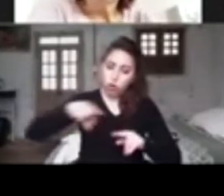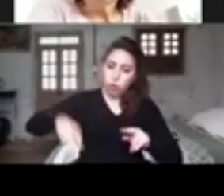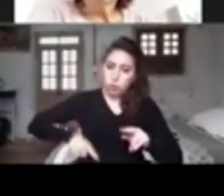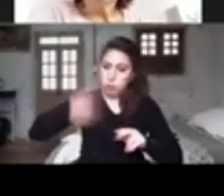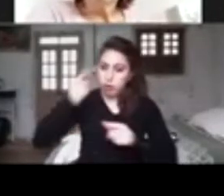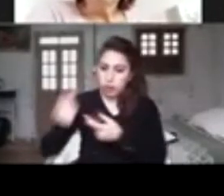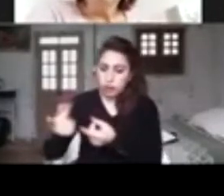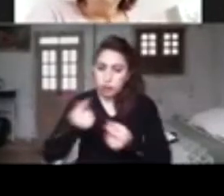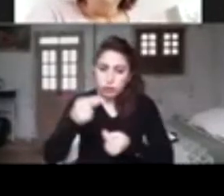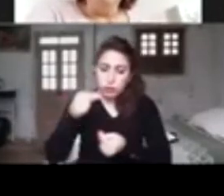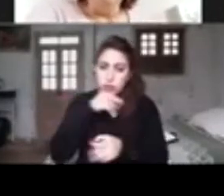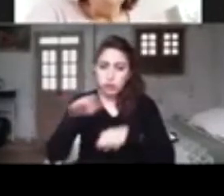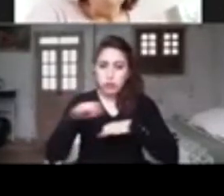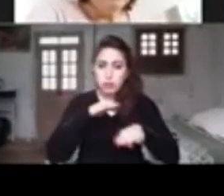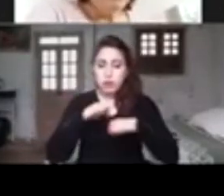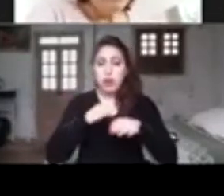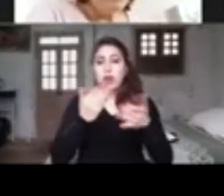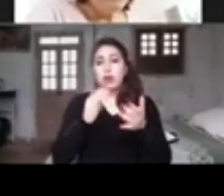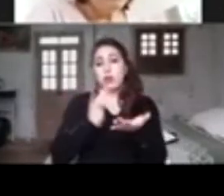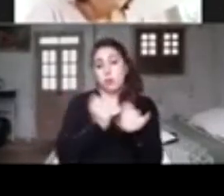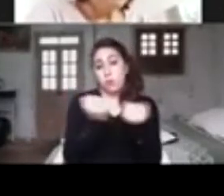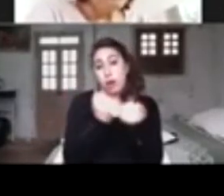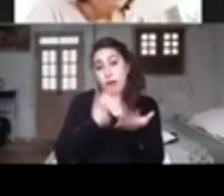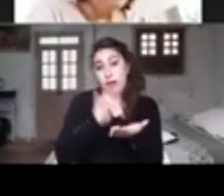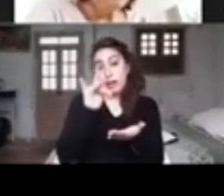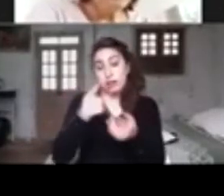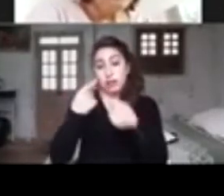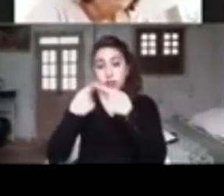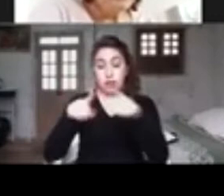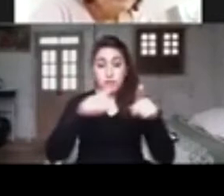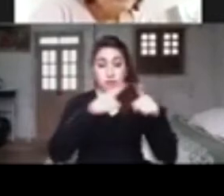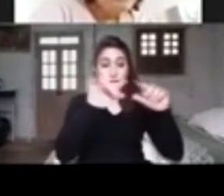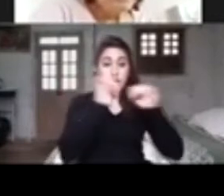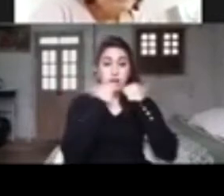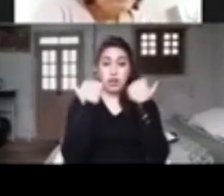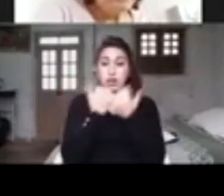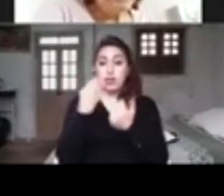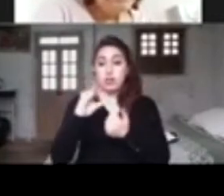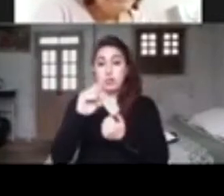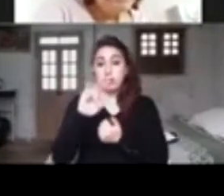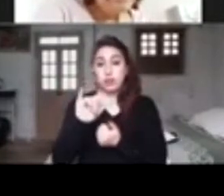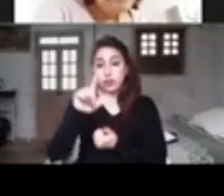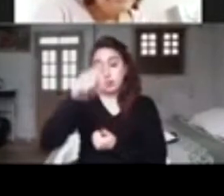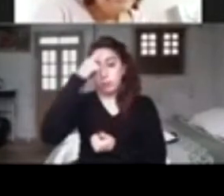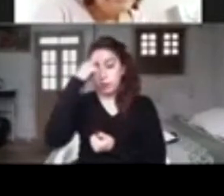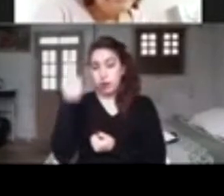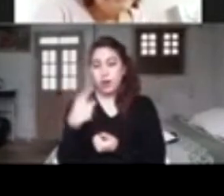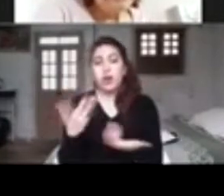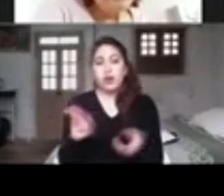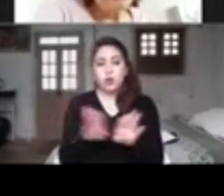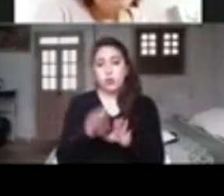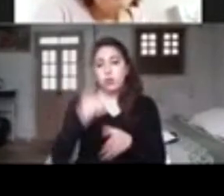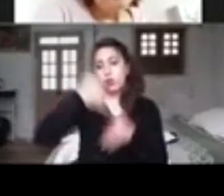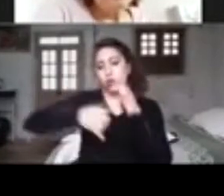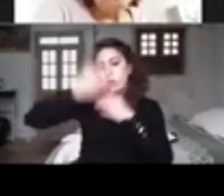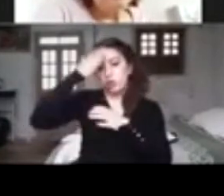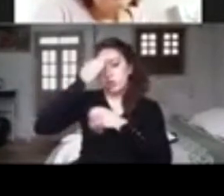estos derechos no se queden en el papel, sino se hagan realidad con acciones muy concretas. Y justo eso es lo que hoy estamos